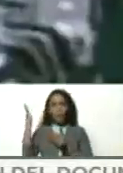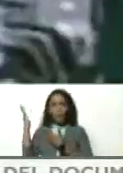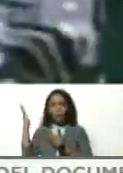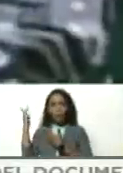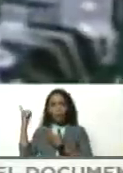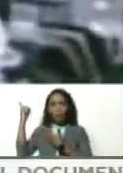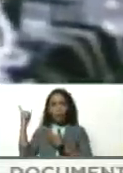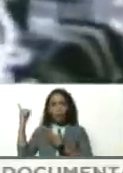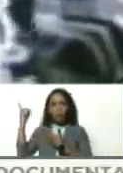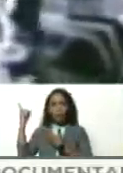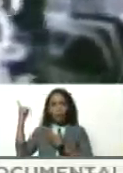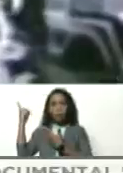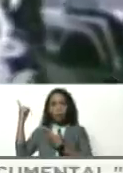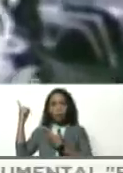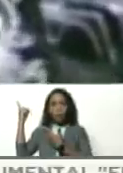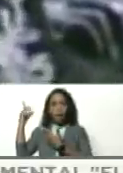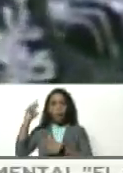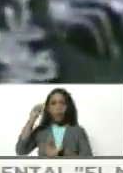Juan Gabriel